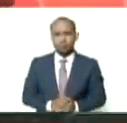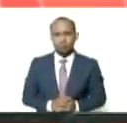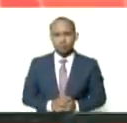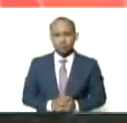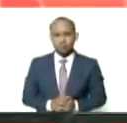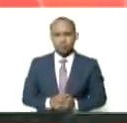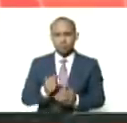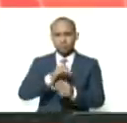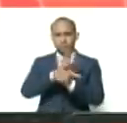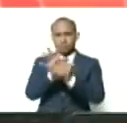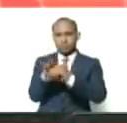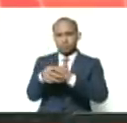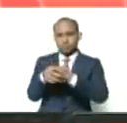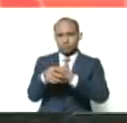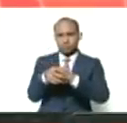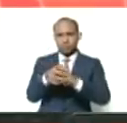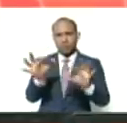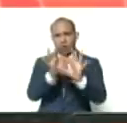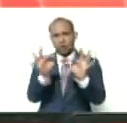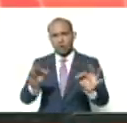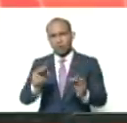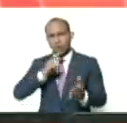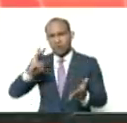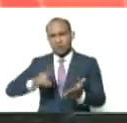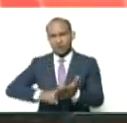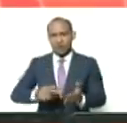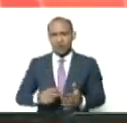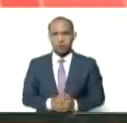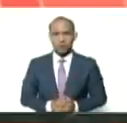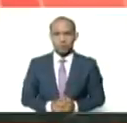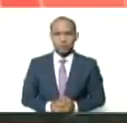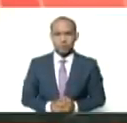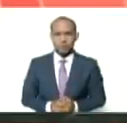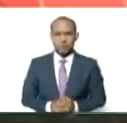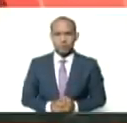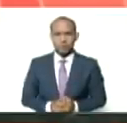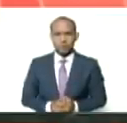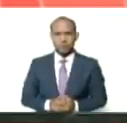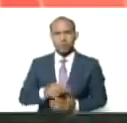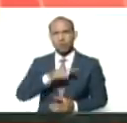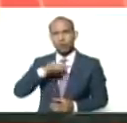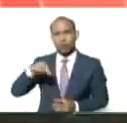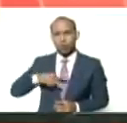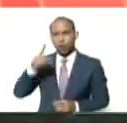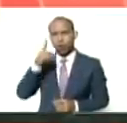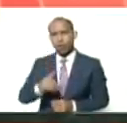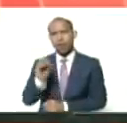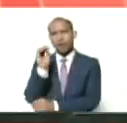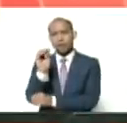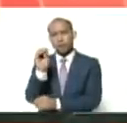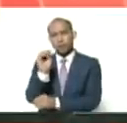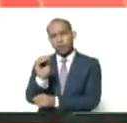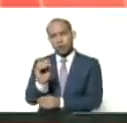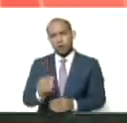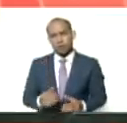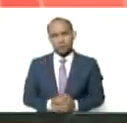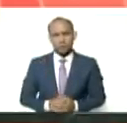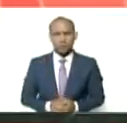la variante brasilera, es una amenaza real y debemos cuidarnos.